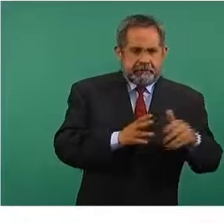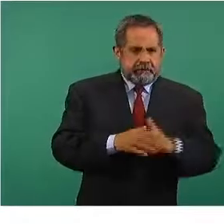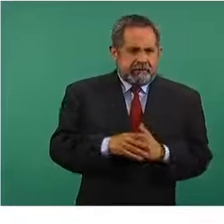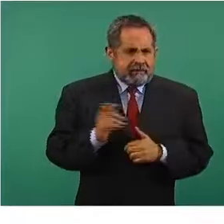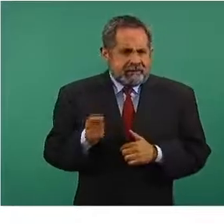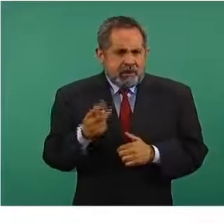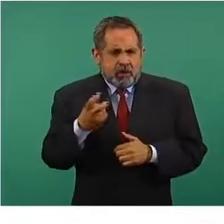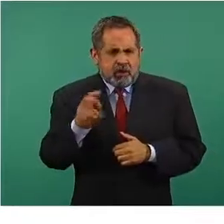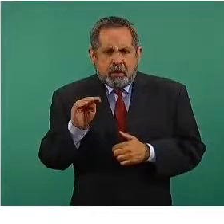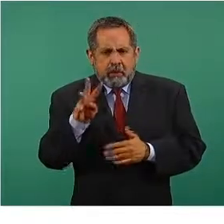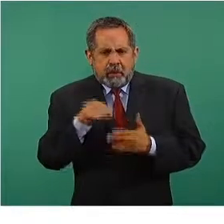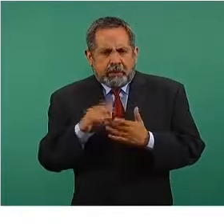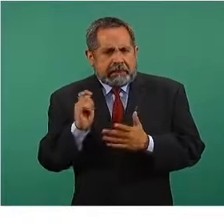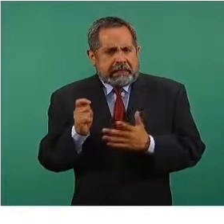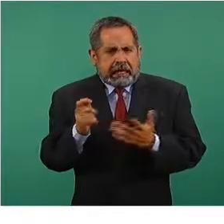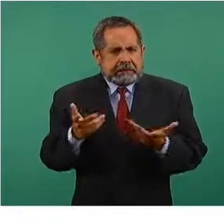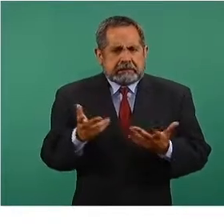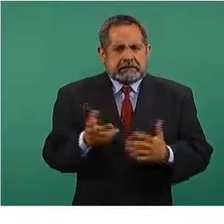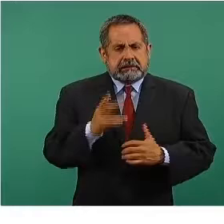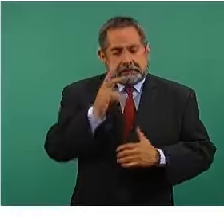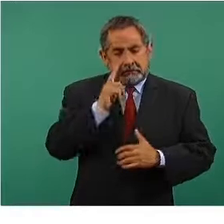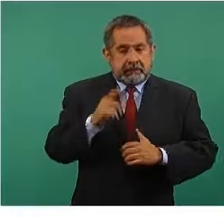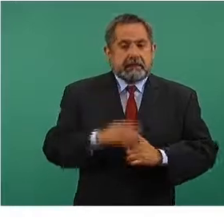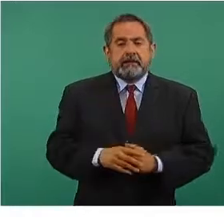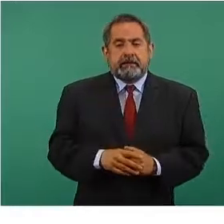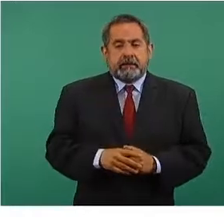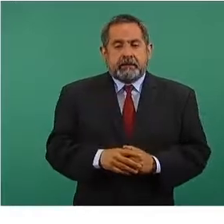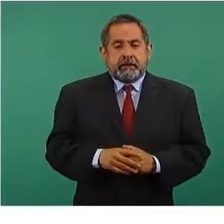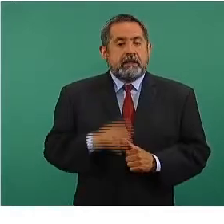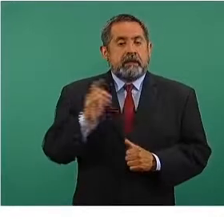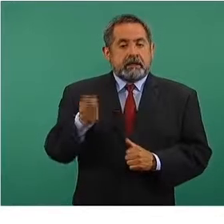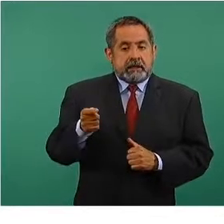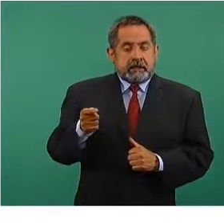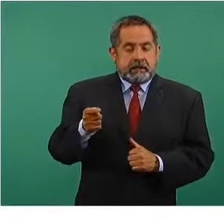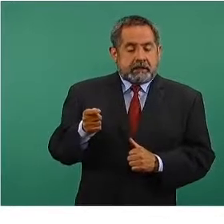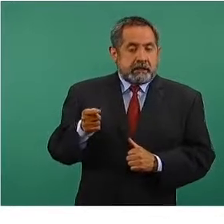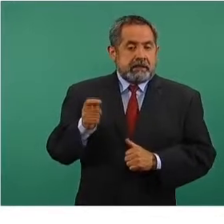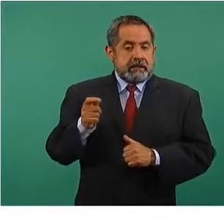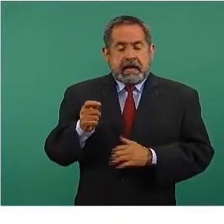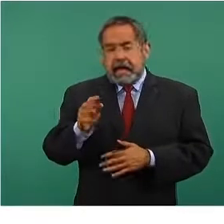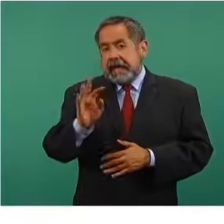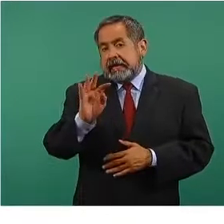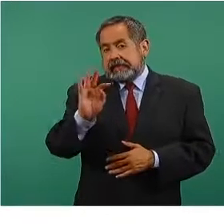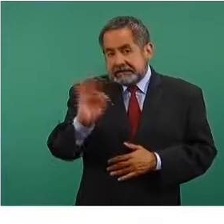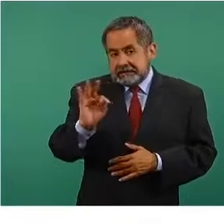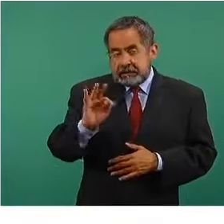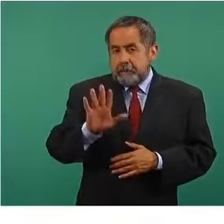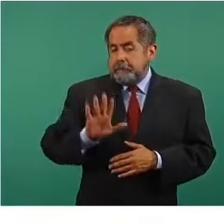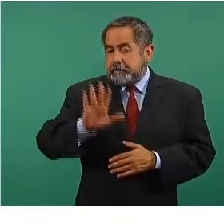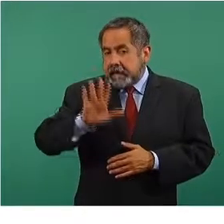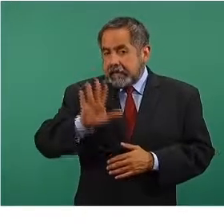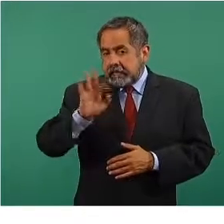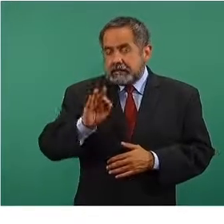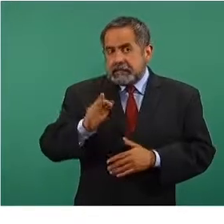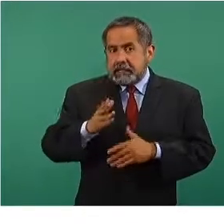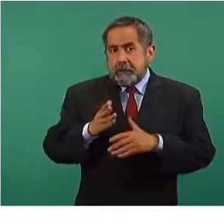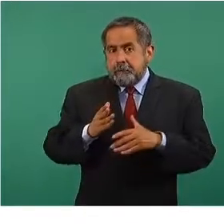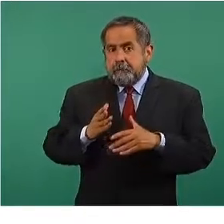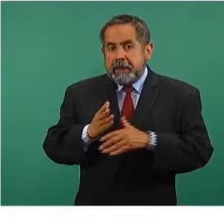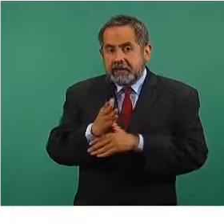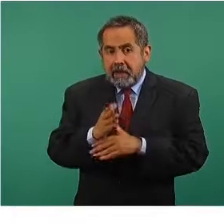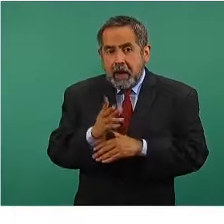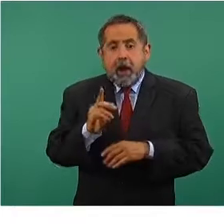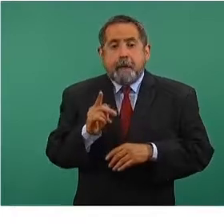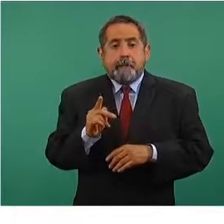este 294? Este 294 es lo que posiblemente se puede atribuir por